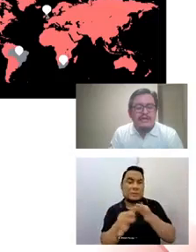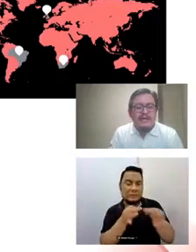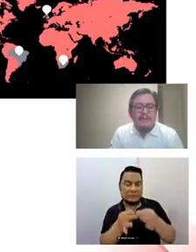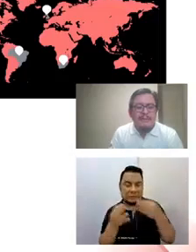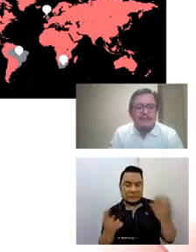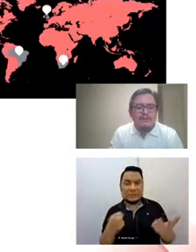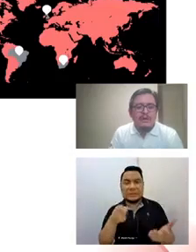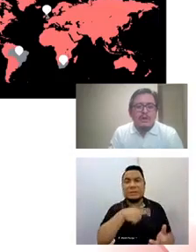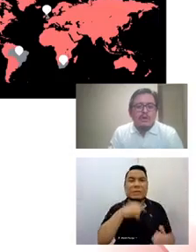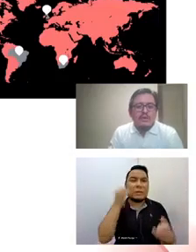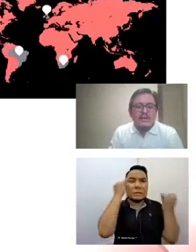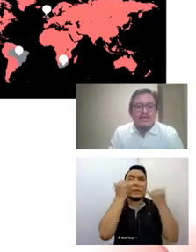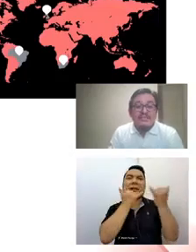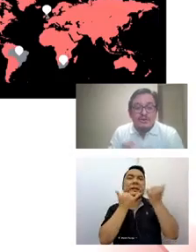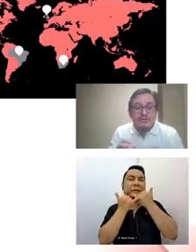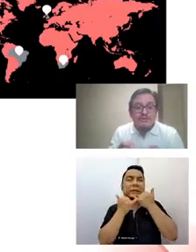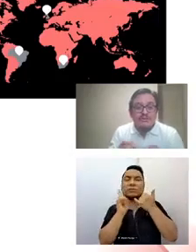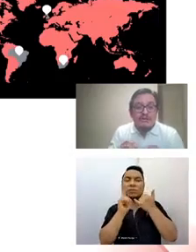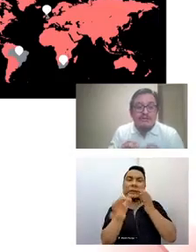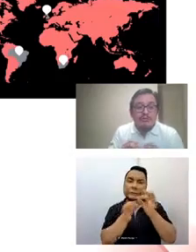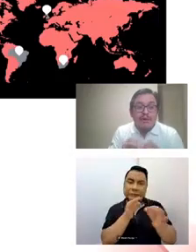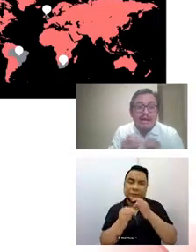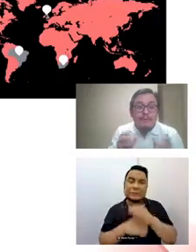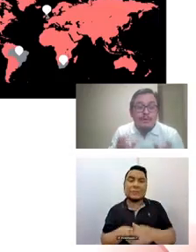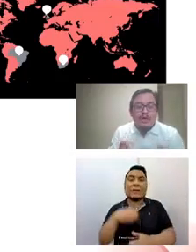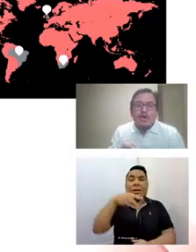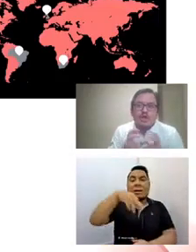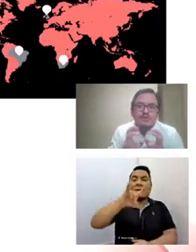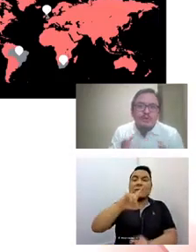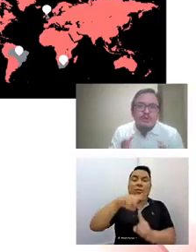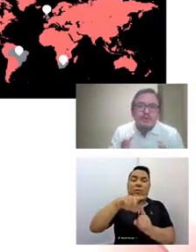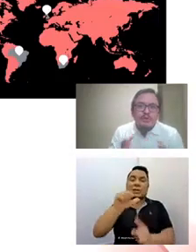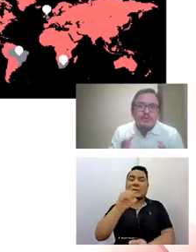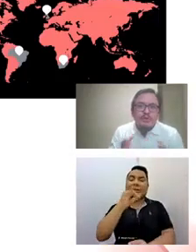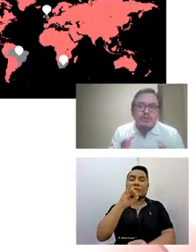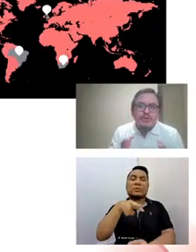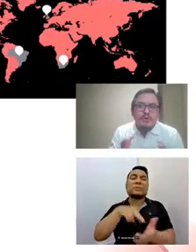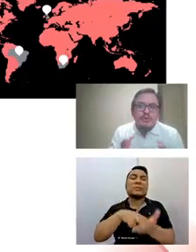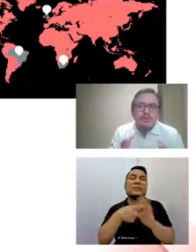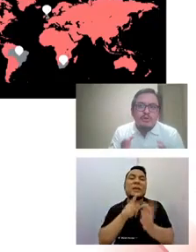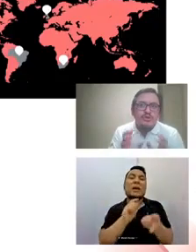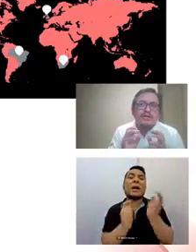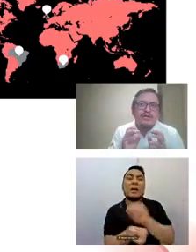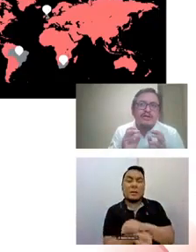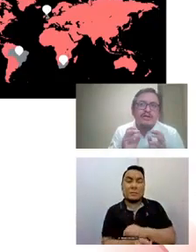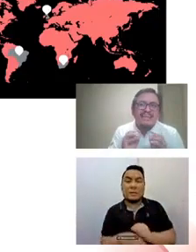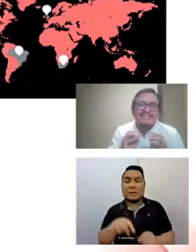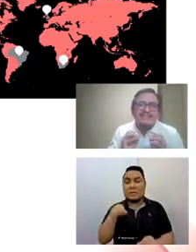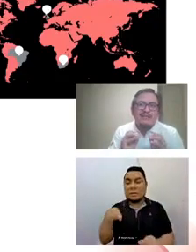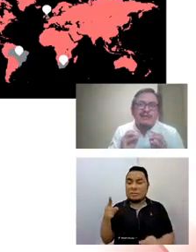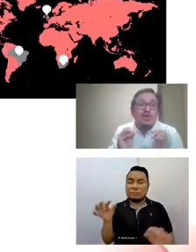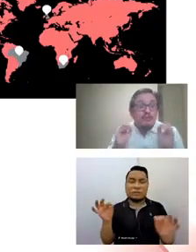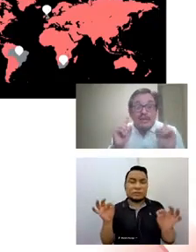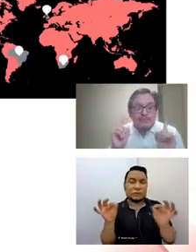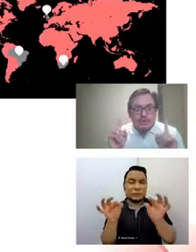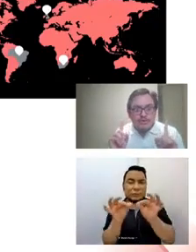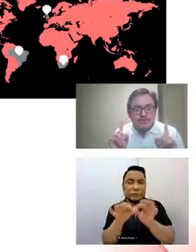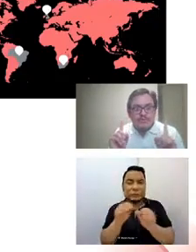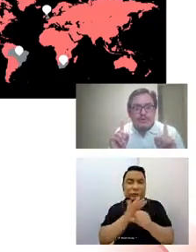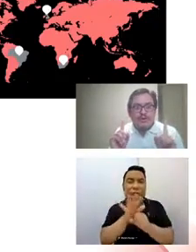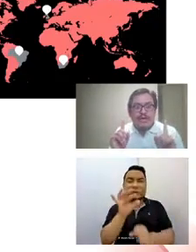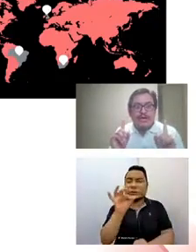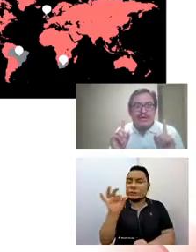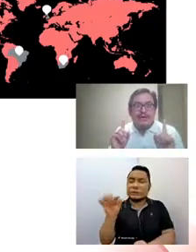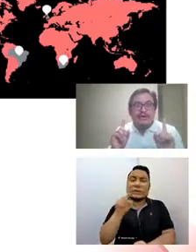mitos que se tejen al respecto. Una mutación se refiere a un cambio. Los virus son